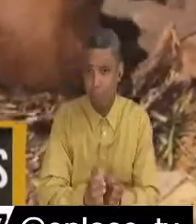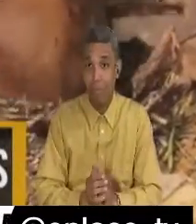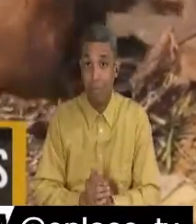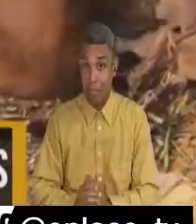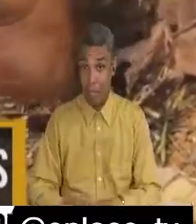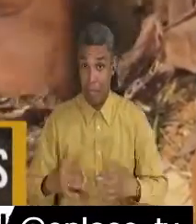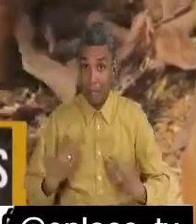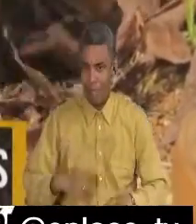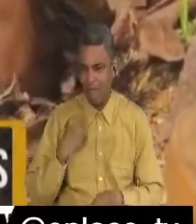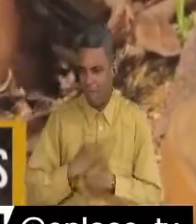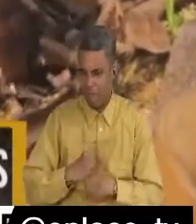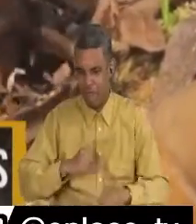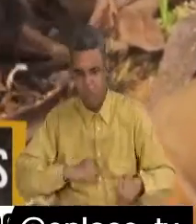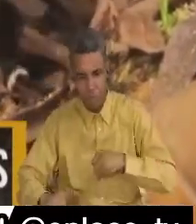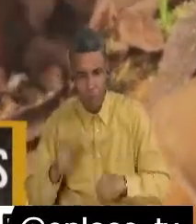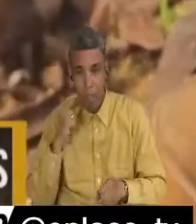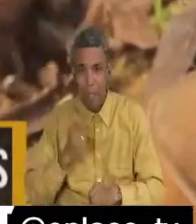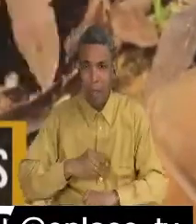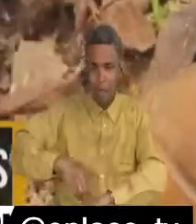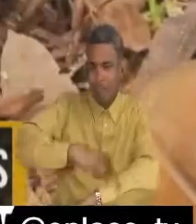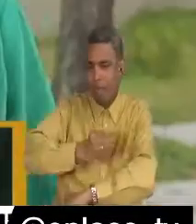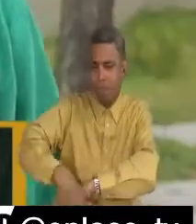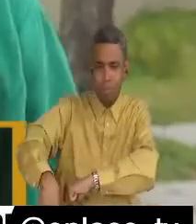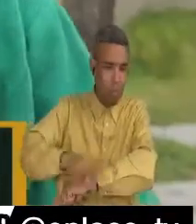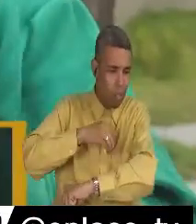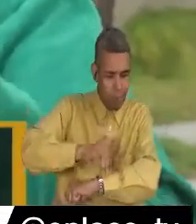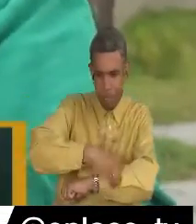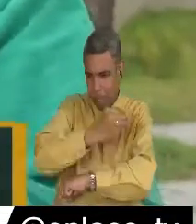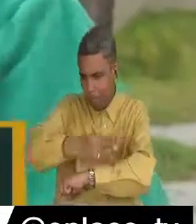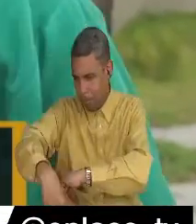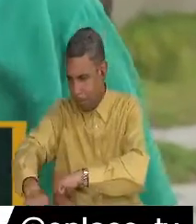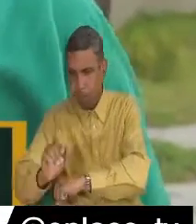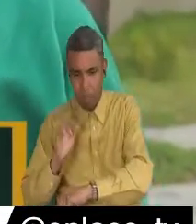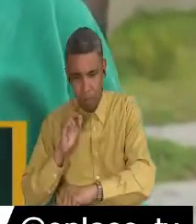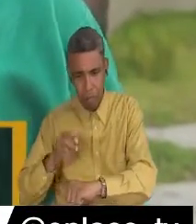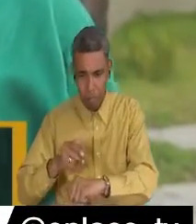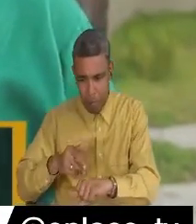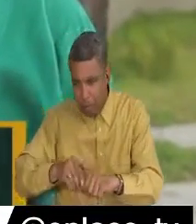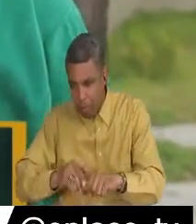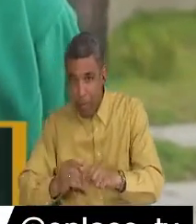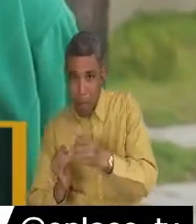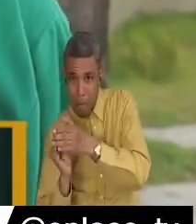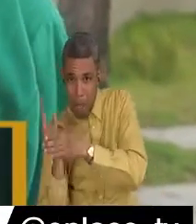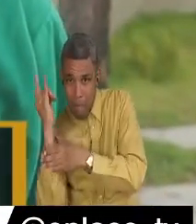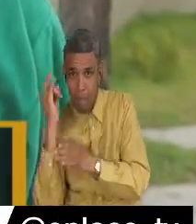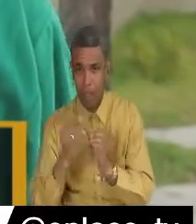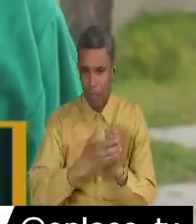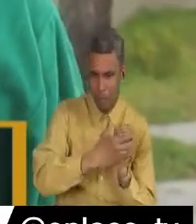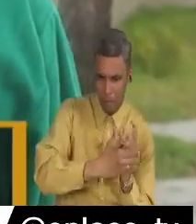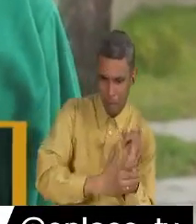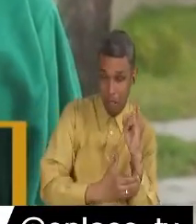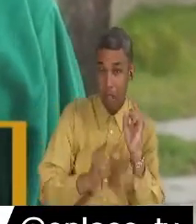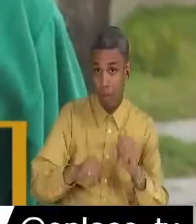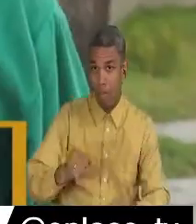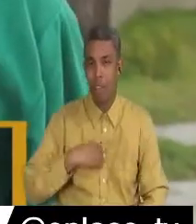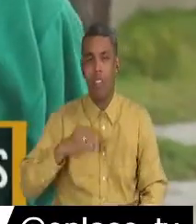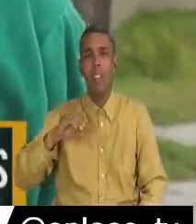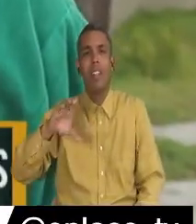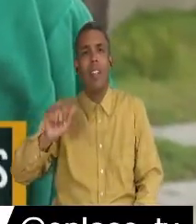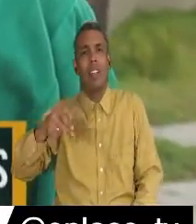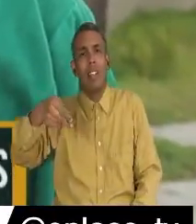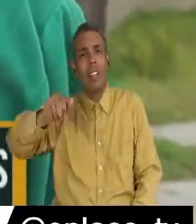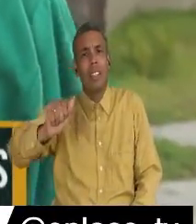labores de embellecimiento y siembra de plantas en la zona. Igual va a seguir aquí en el Paseo de la Cultura con la siembra de unos cañaguates, unas 15, 20 unidades